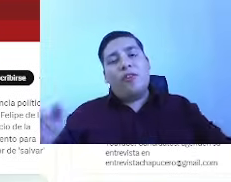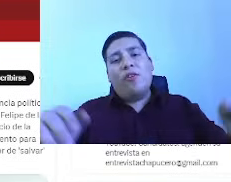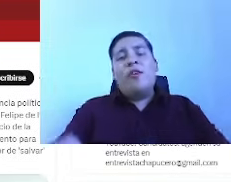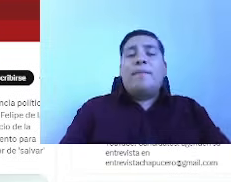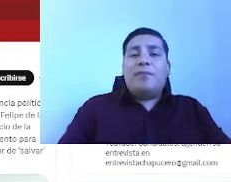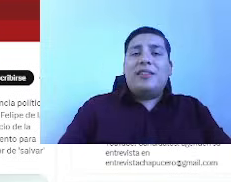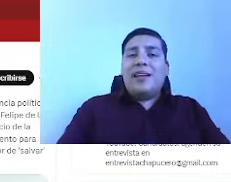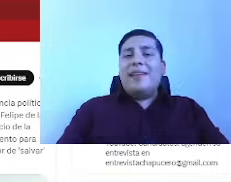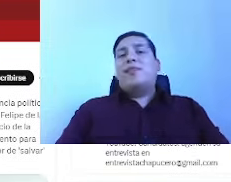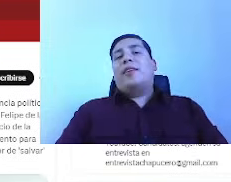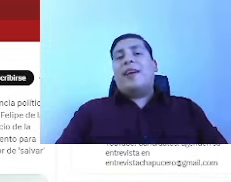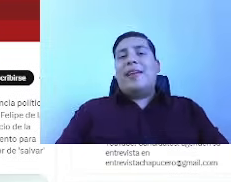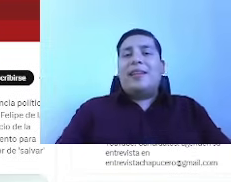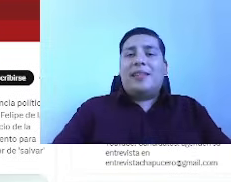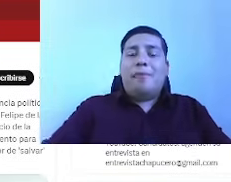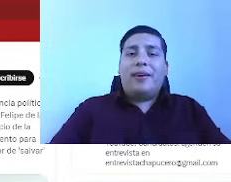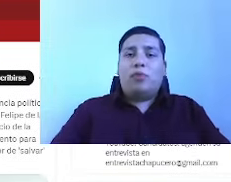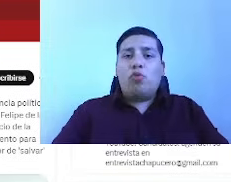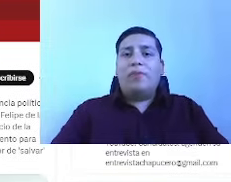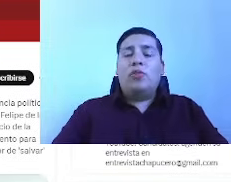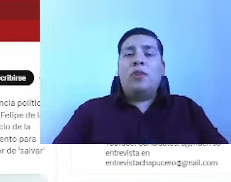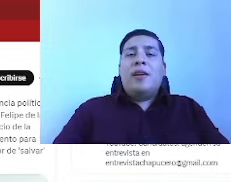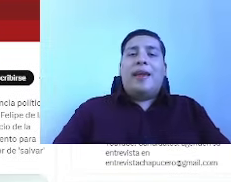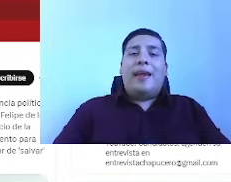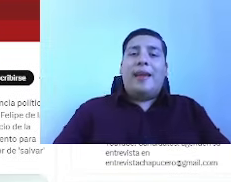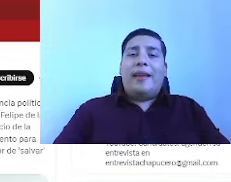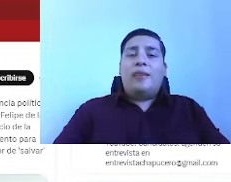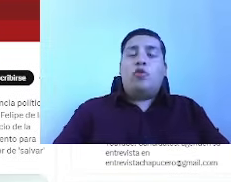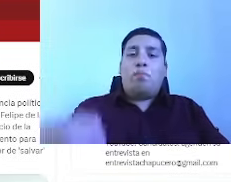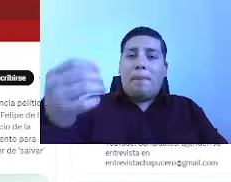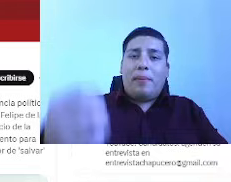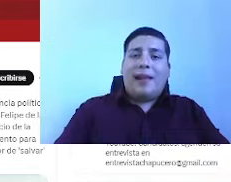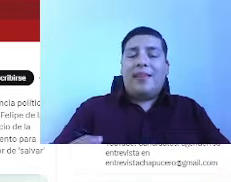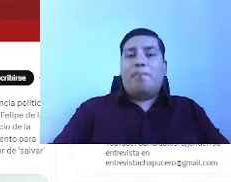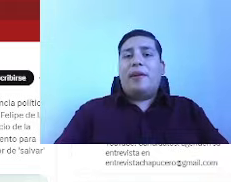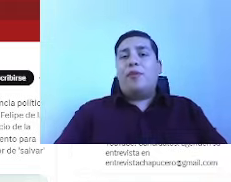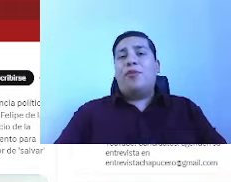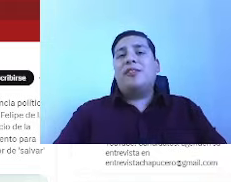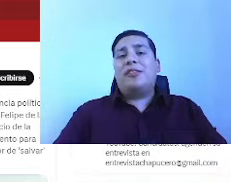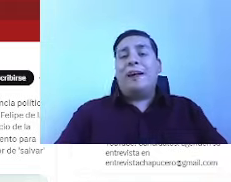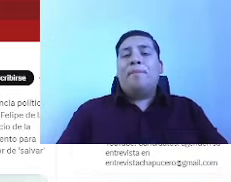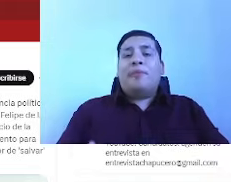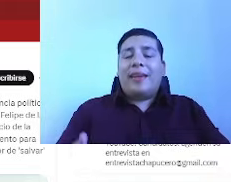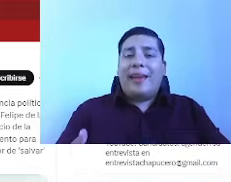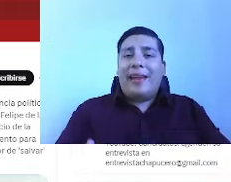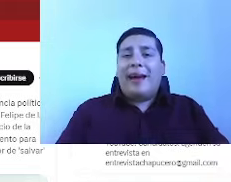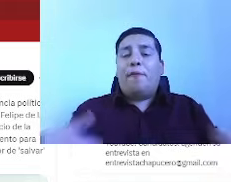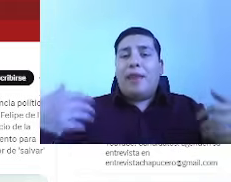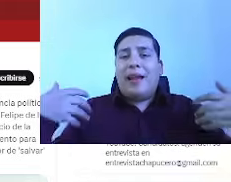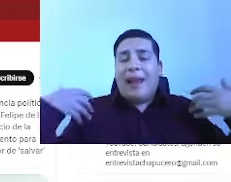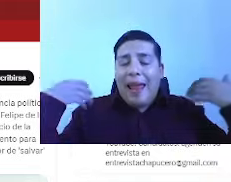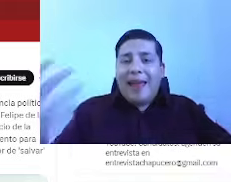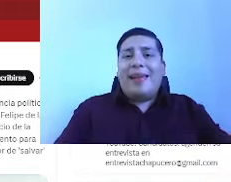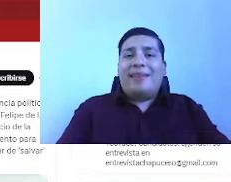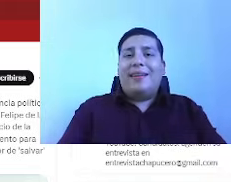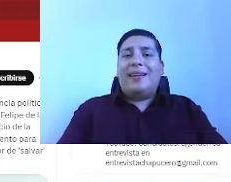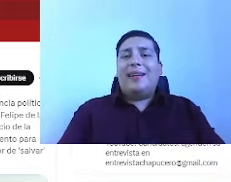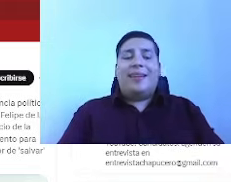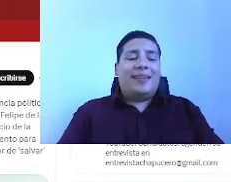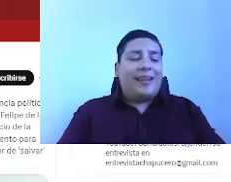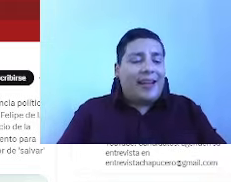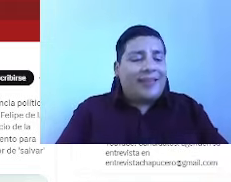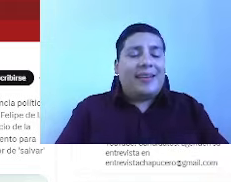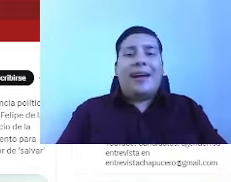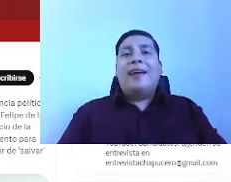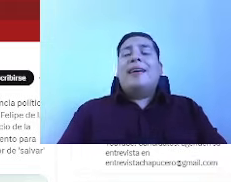Dresser se defendió diciendo que ella estaba actuando en su papel de periodista, que al final ella